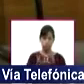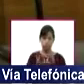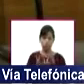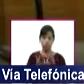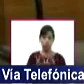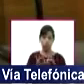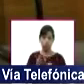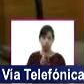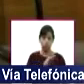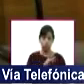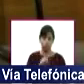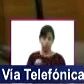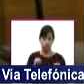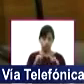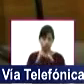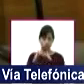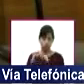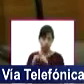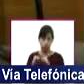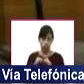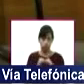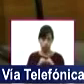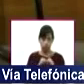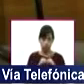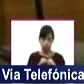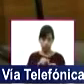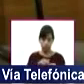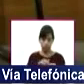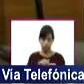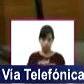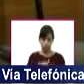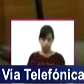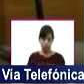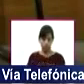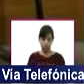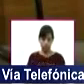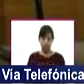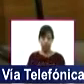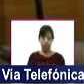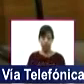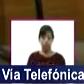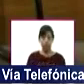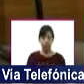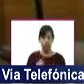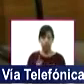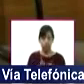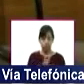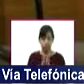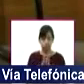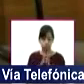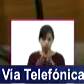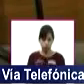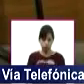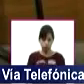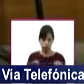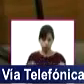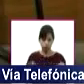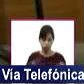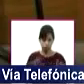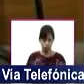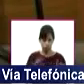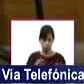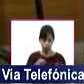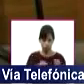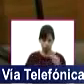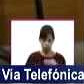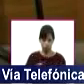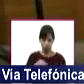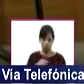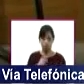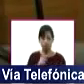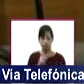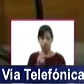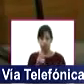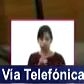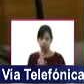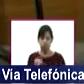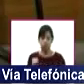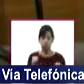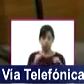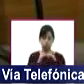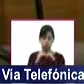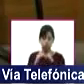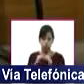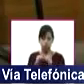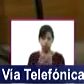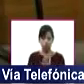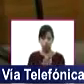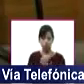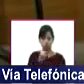dos o tres días después, esta información se difundió, digamos, se puso a disposición del público por medio